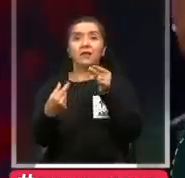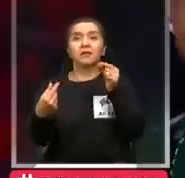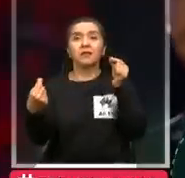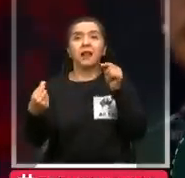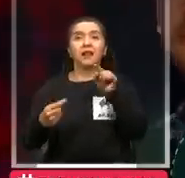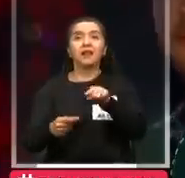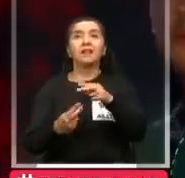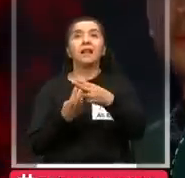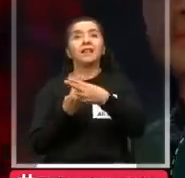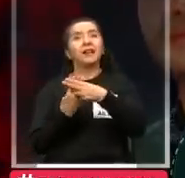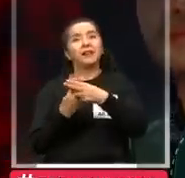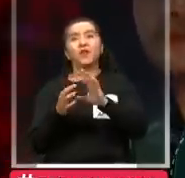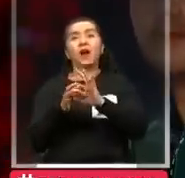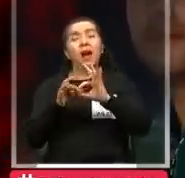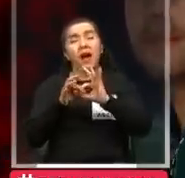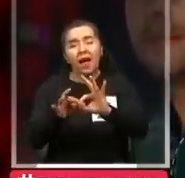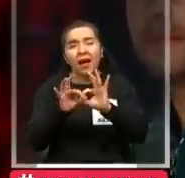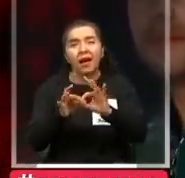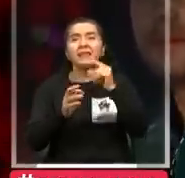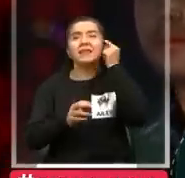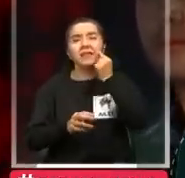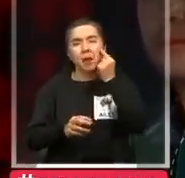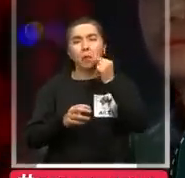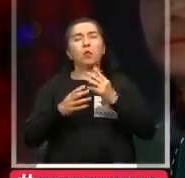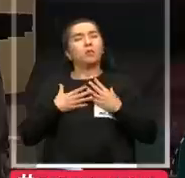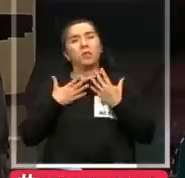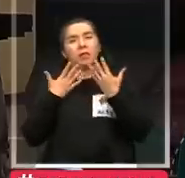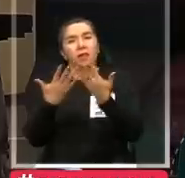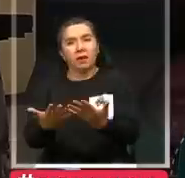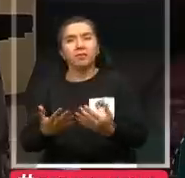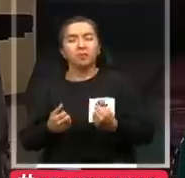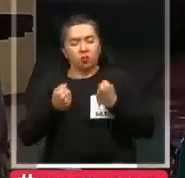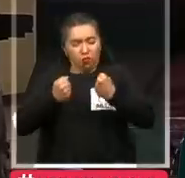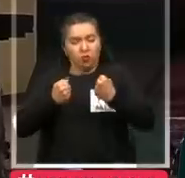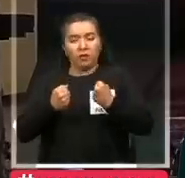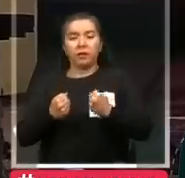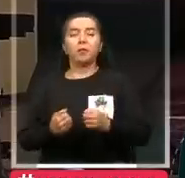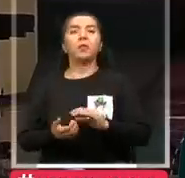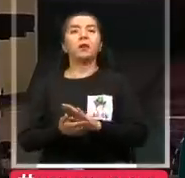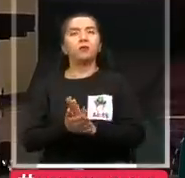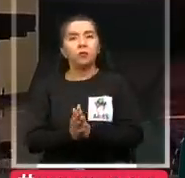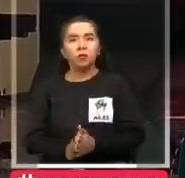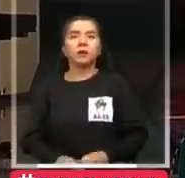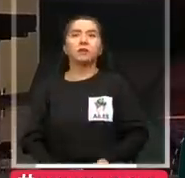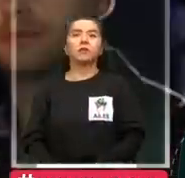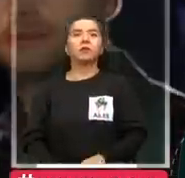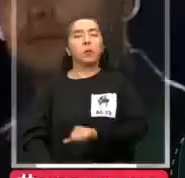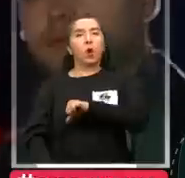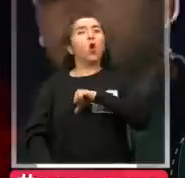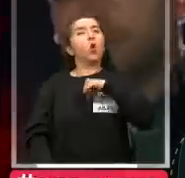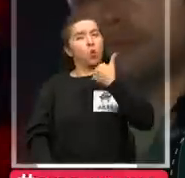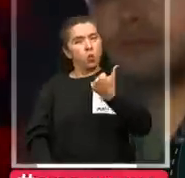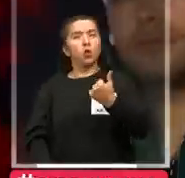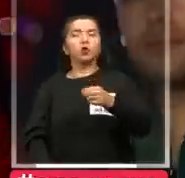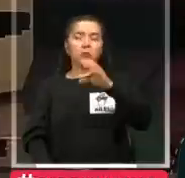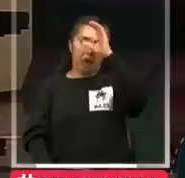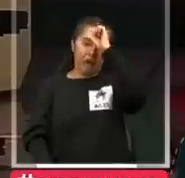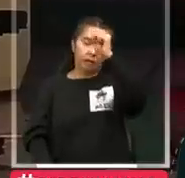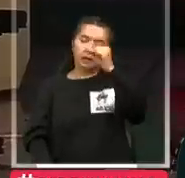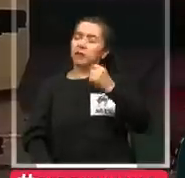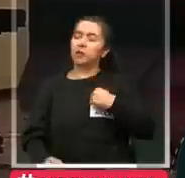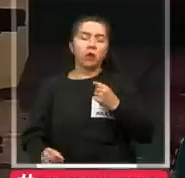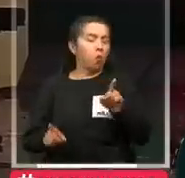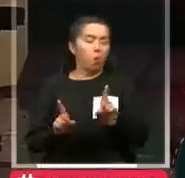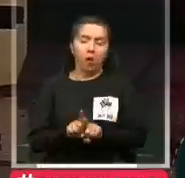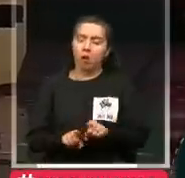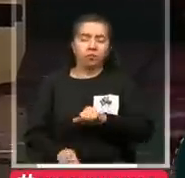esta Teletón. Gracias, Mario, por seguirle poniendo el alma y el cuerpo a todo esto que nos enorgullece también como argentinos, por